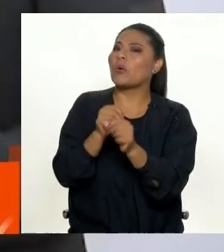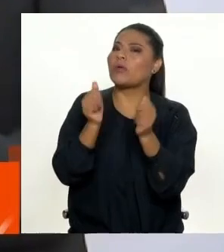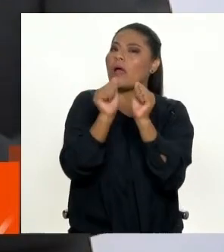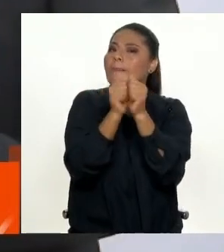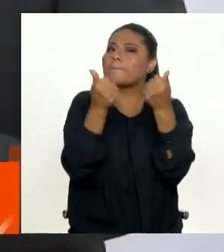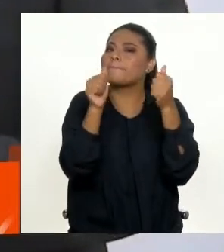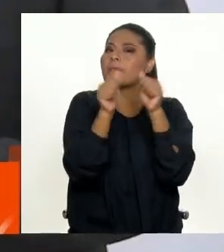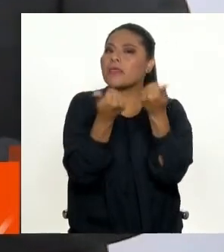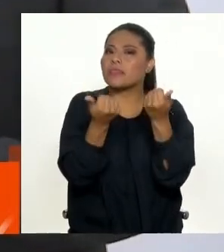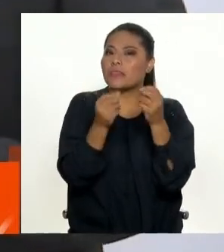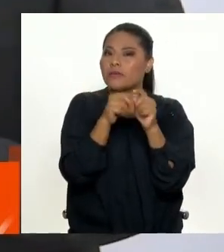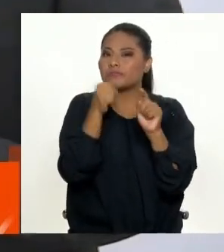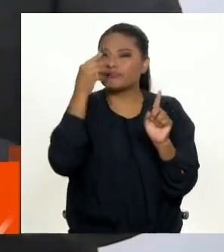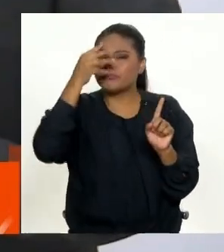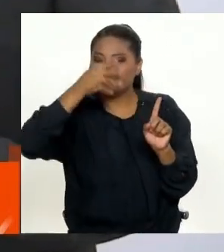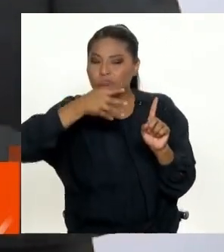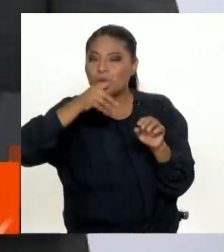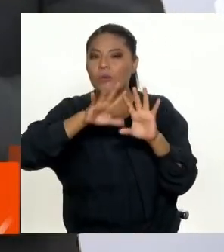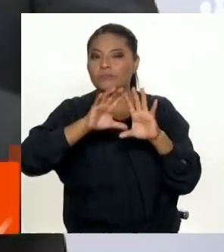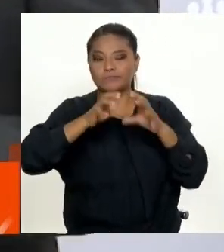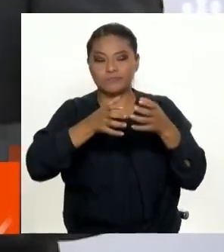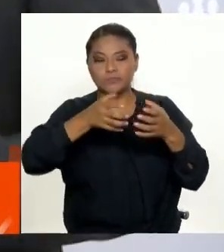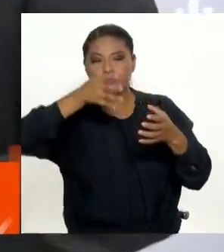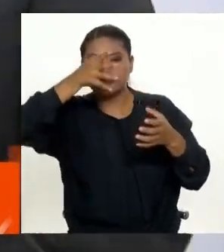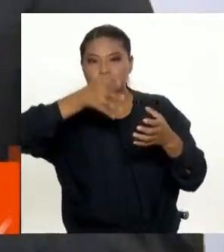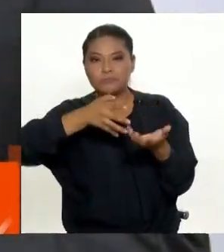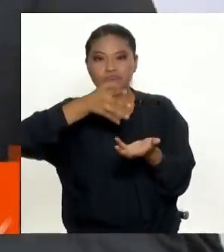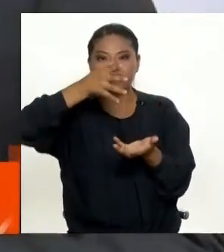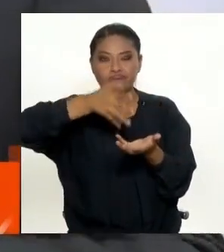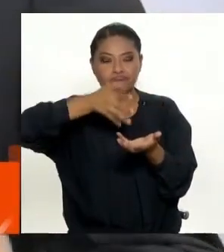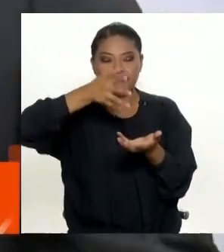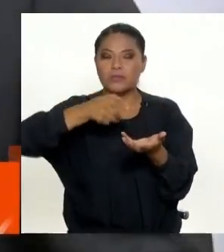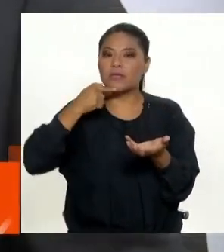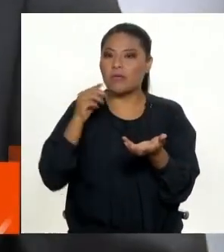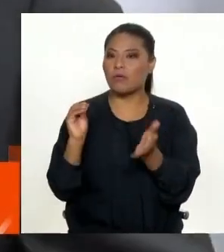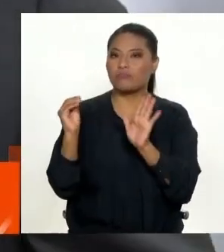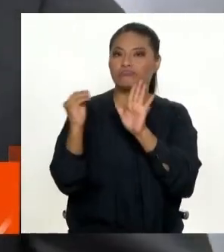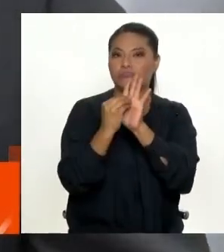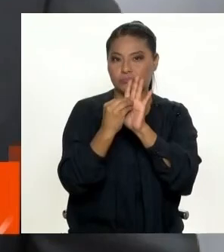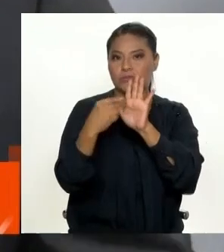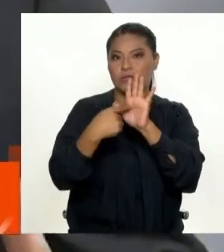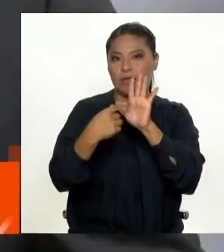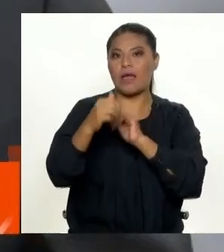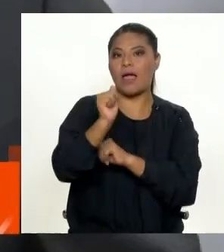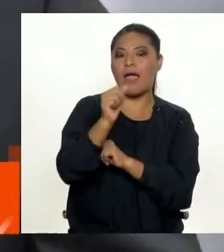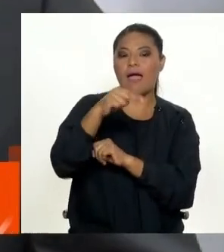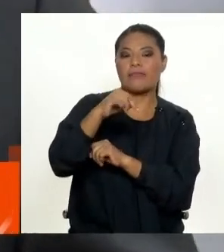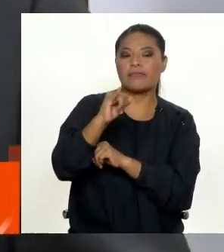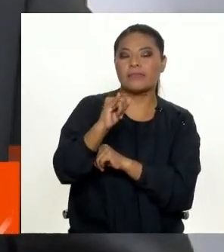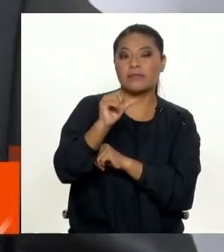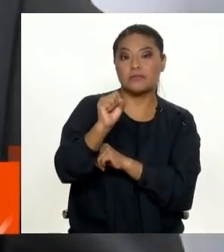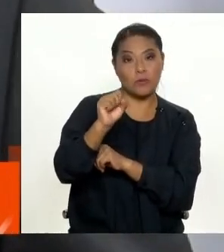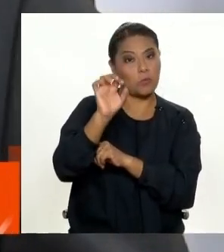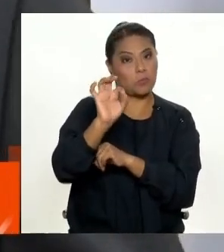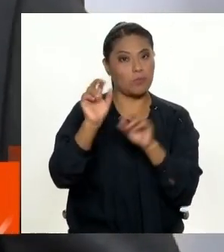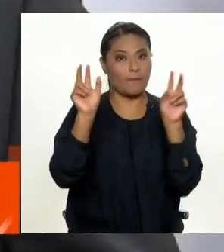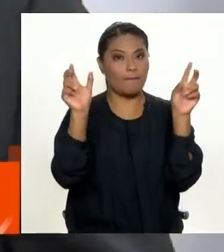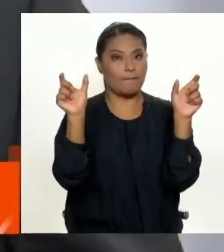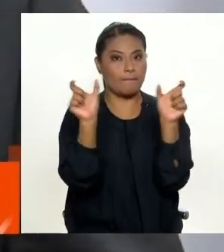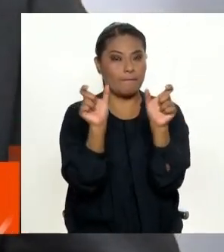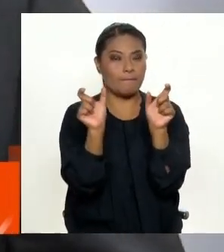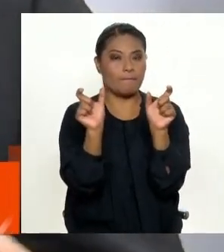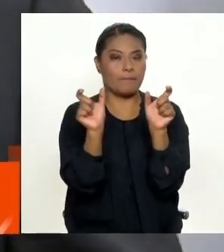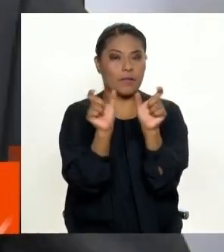para poder tener justamente esa denominación? Básicamente el tema de la tradición, ¿no? De acuerdo a la ley, debería por lo menos, deberíamos estar hablando de